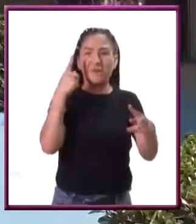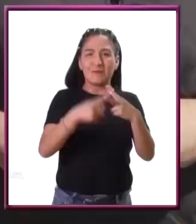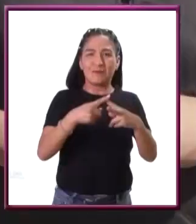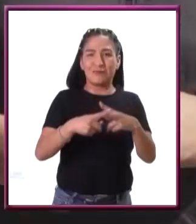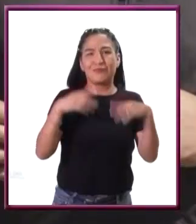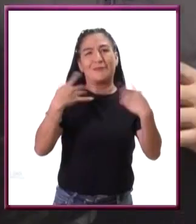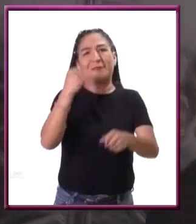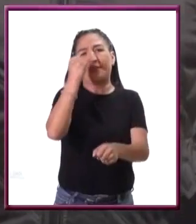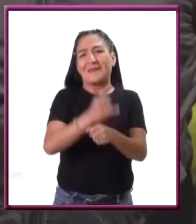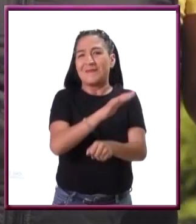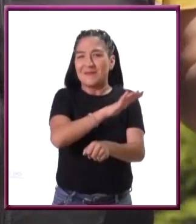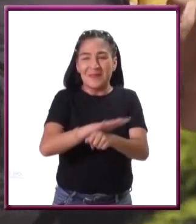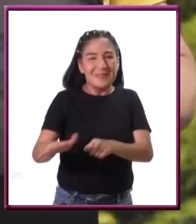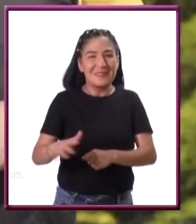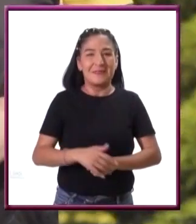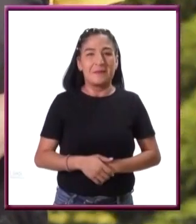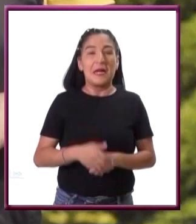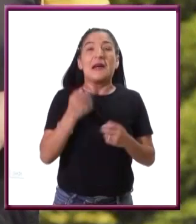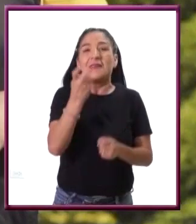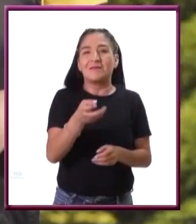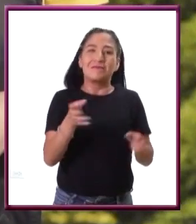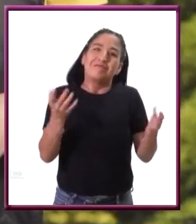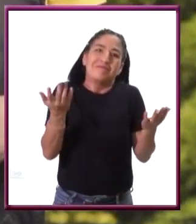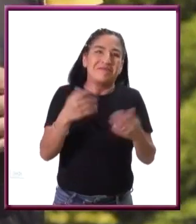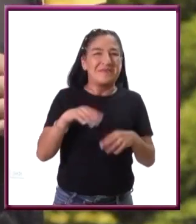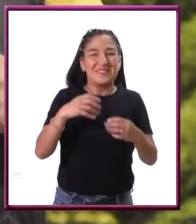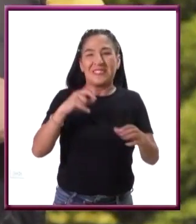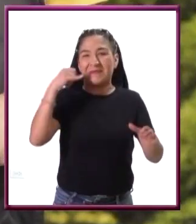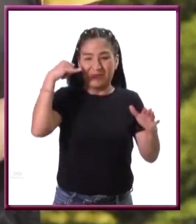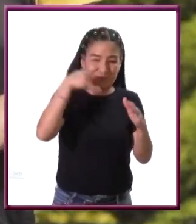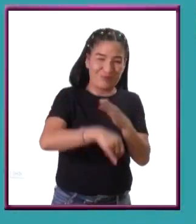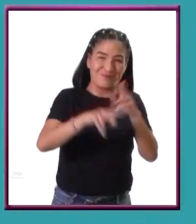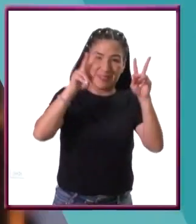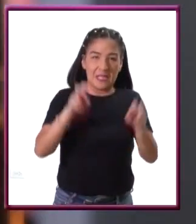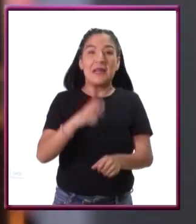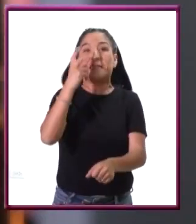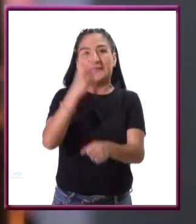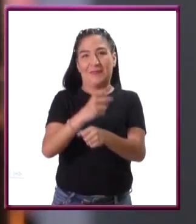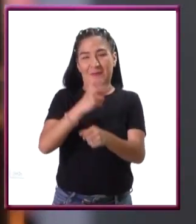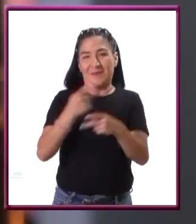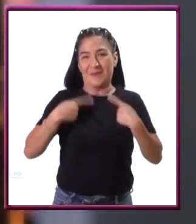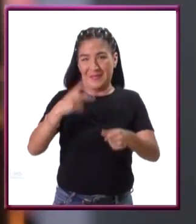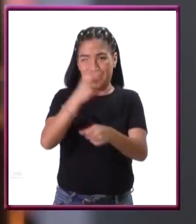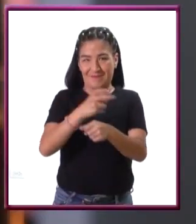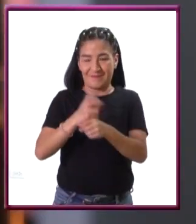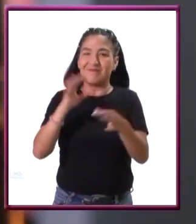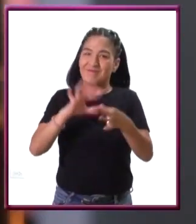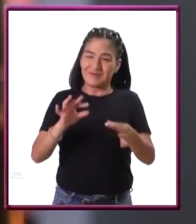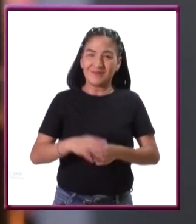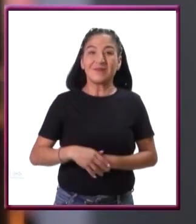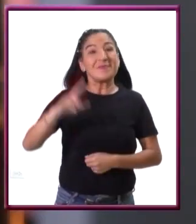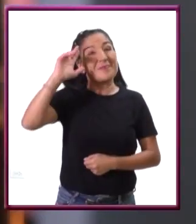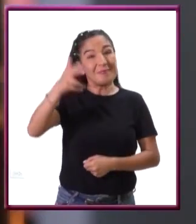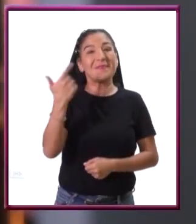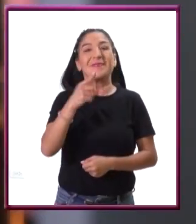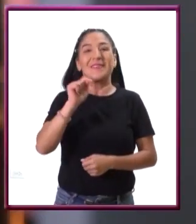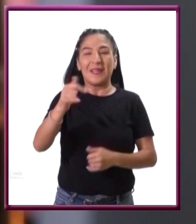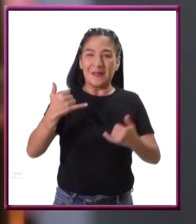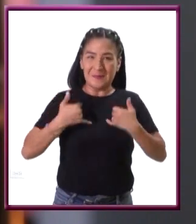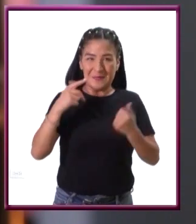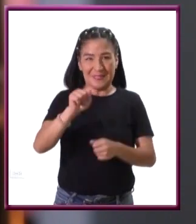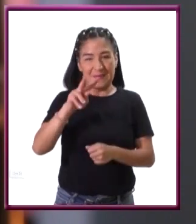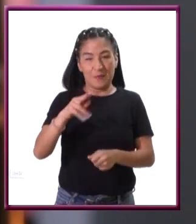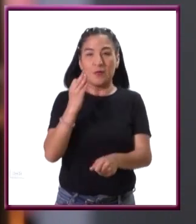imposibles. Esto es un tema, ¿eh? Nuestro segundo invitado nos explica. Hola, ¿qué tal, Jóvenes en TV? Estamos con el doctor Alan